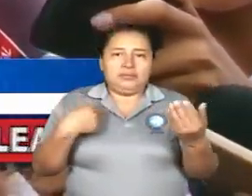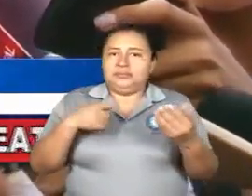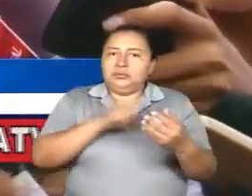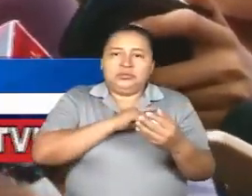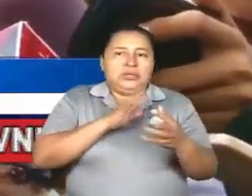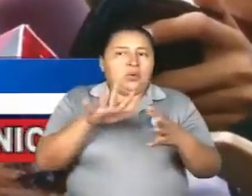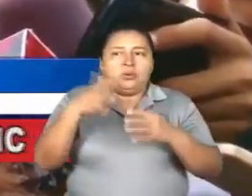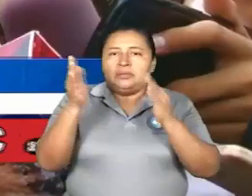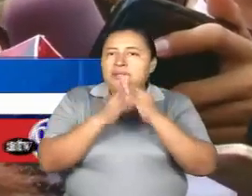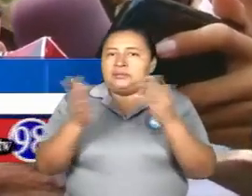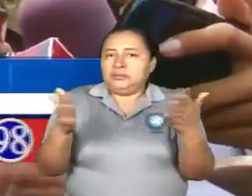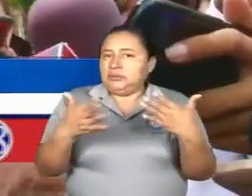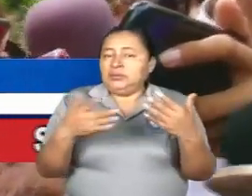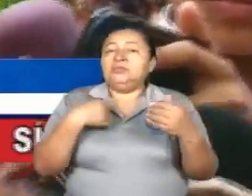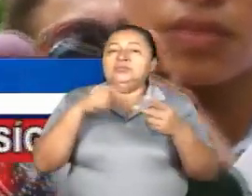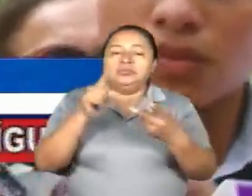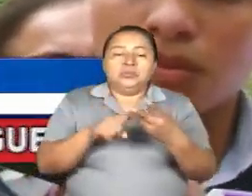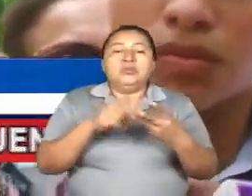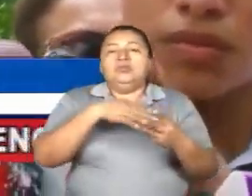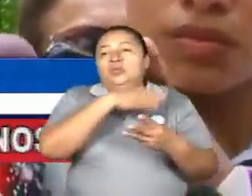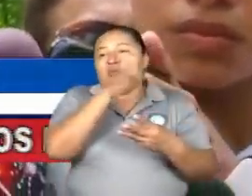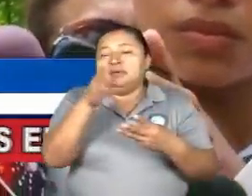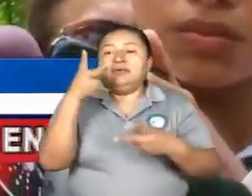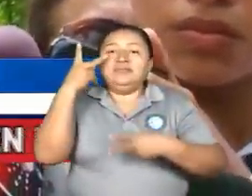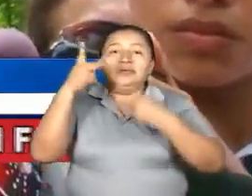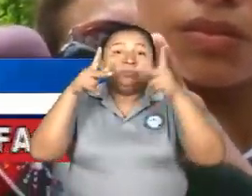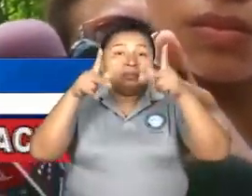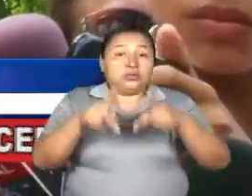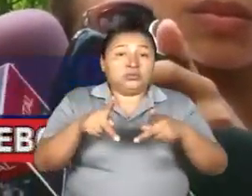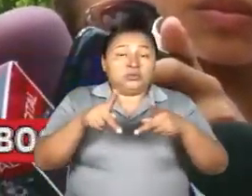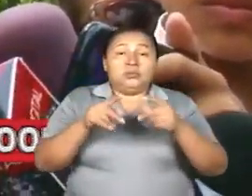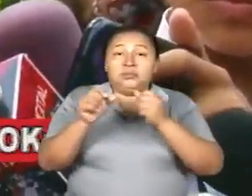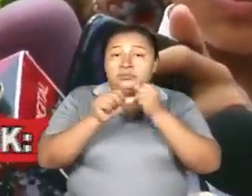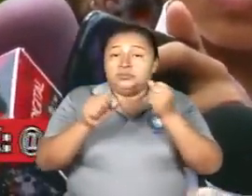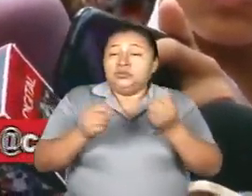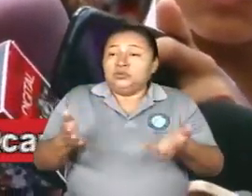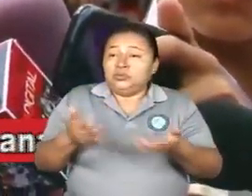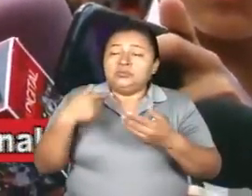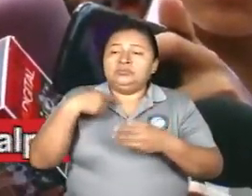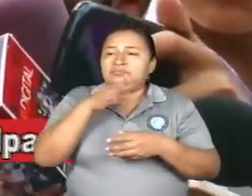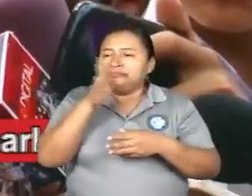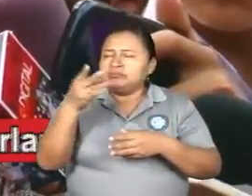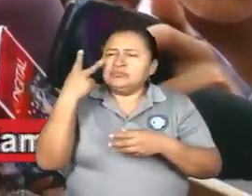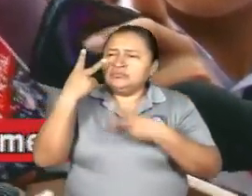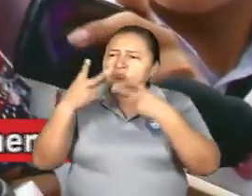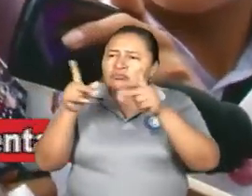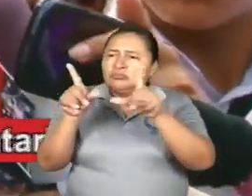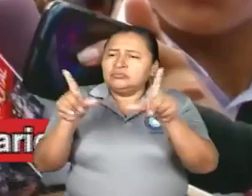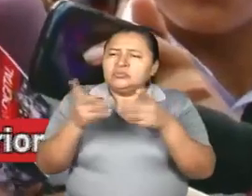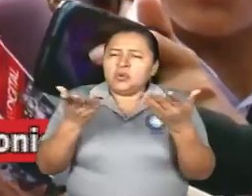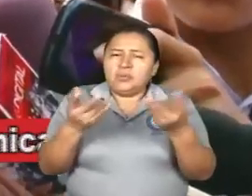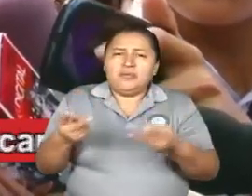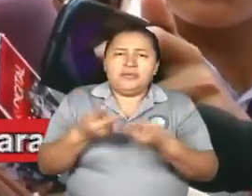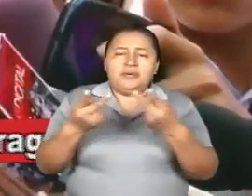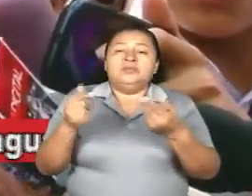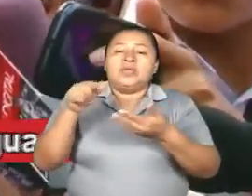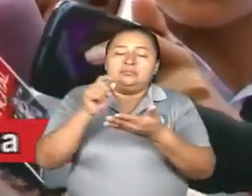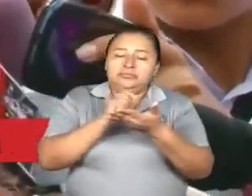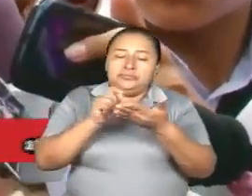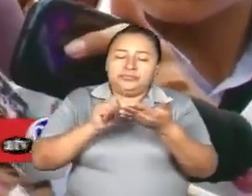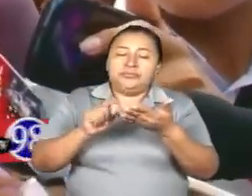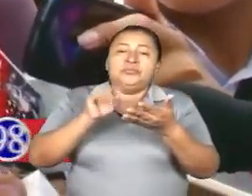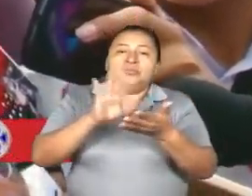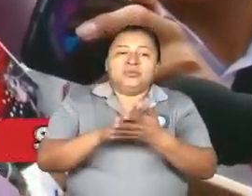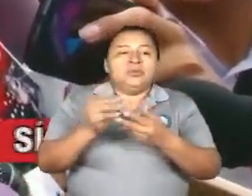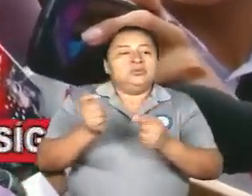lado, y una visita que hacen nuestros promotores sociales al entorno donde habitan en este momento. Con esa información pasan por